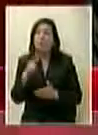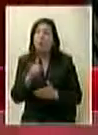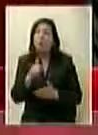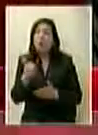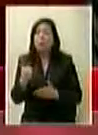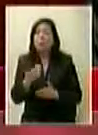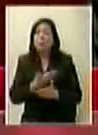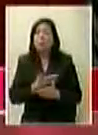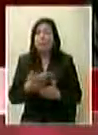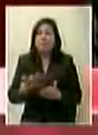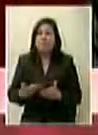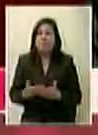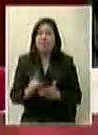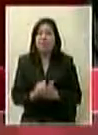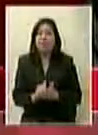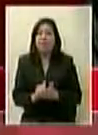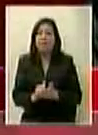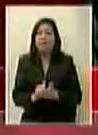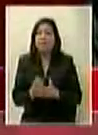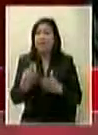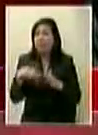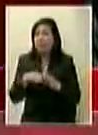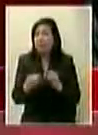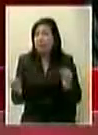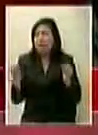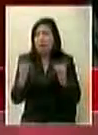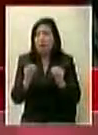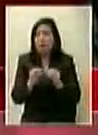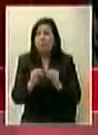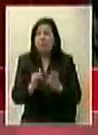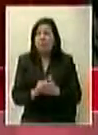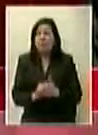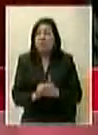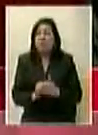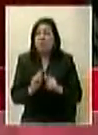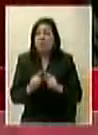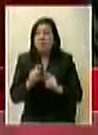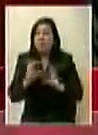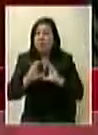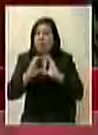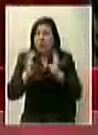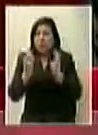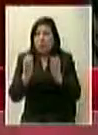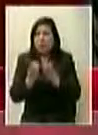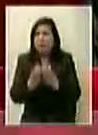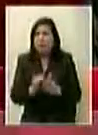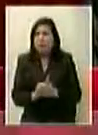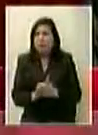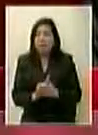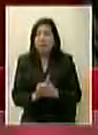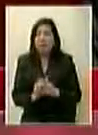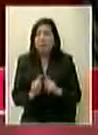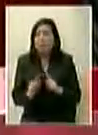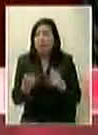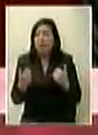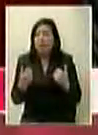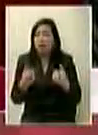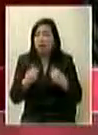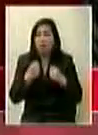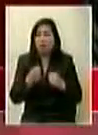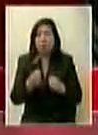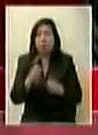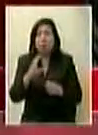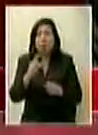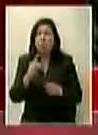señor presidente, la presidenta de la Comisión de la Mujer del Congreso de la República, la congresista Lucha o